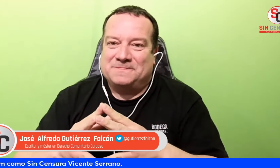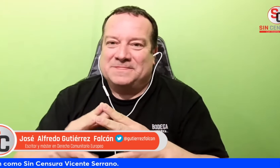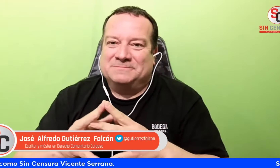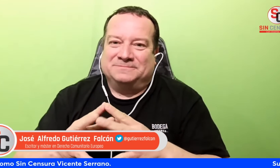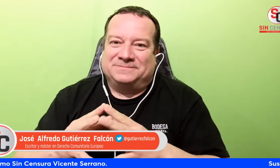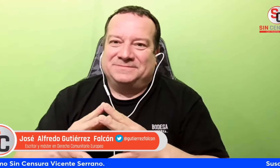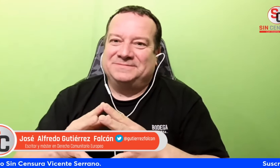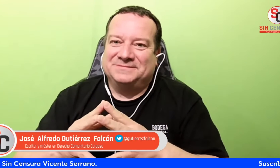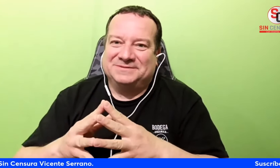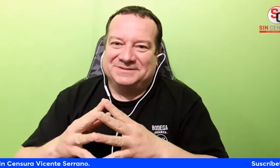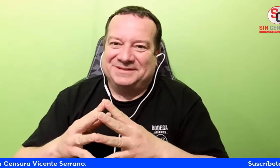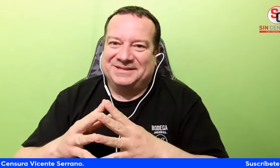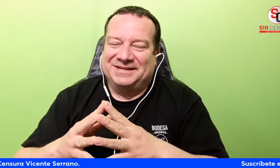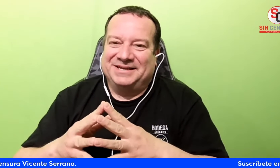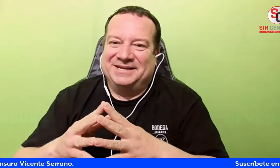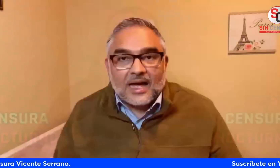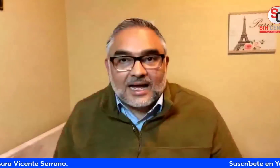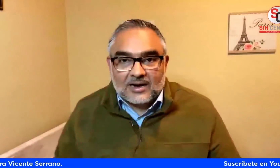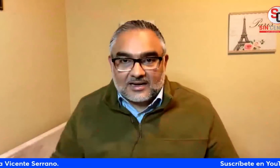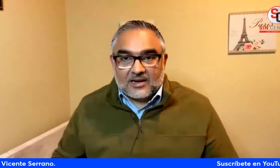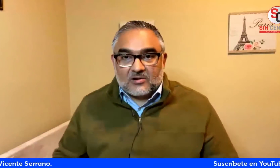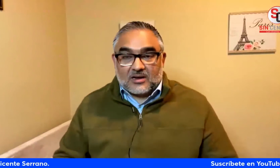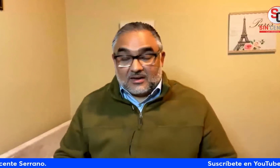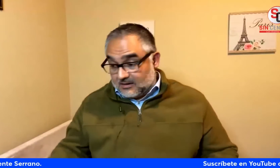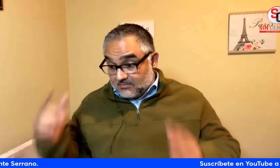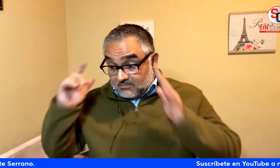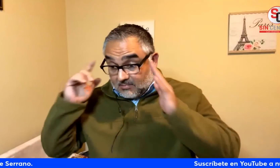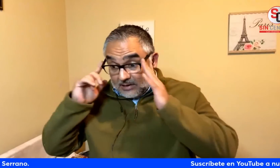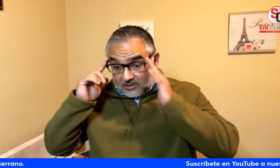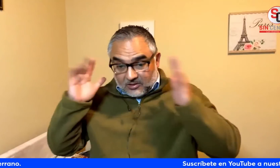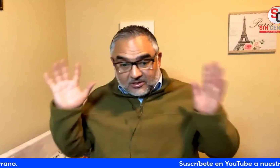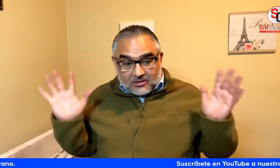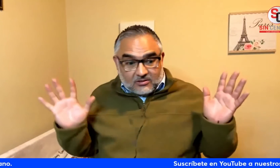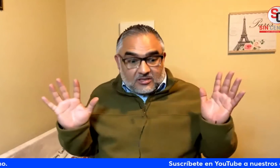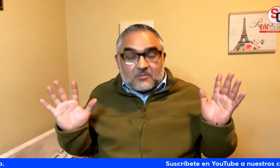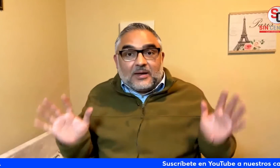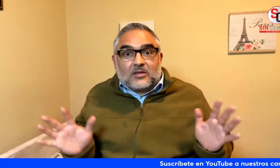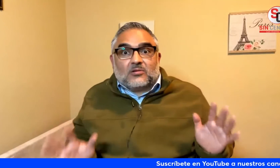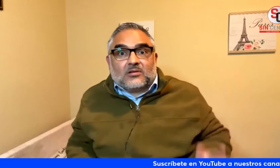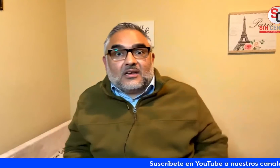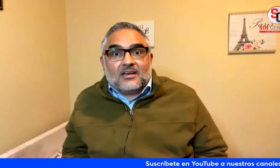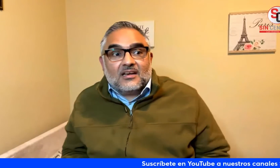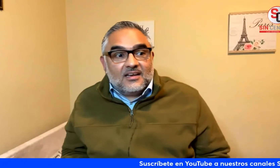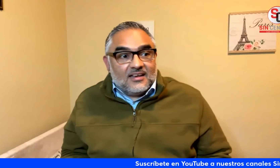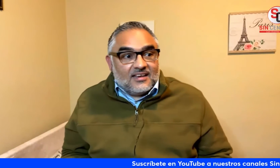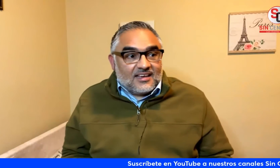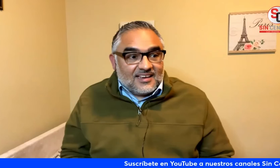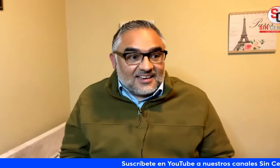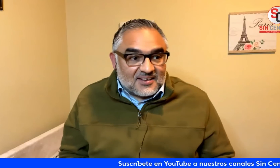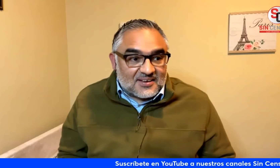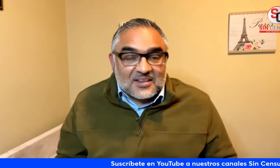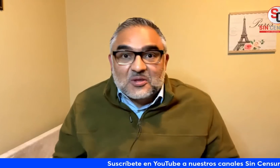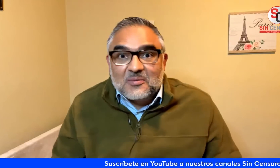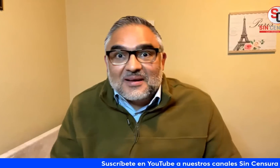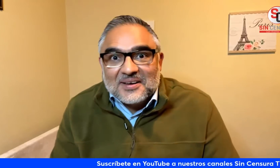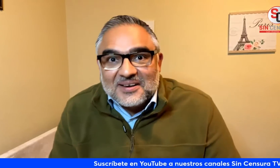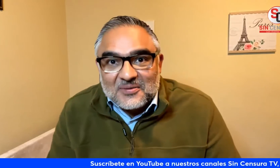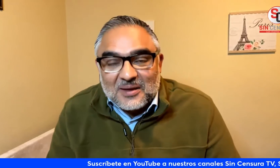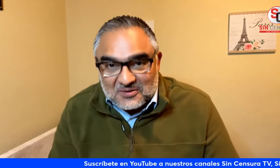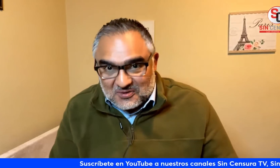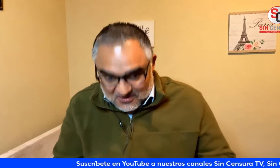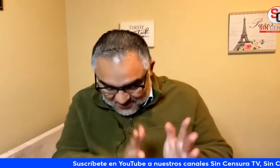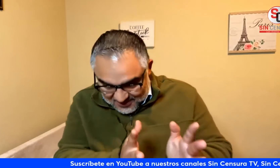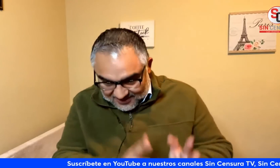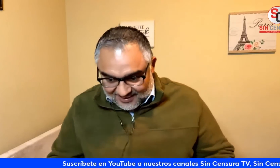Vicente? Pues sí, ahora creo que a lo mejor los expertos que retoman